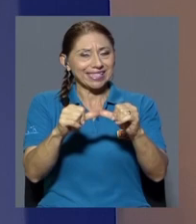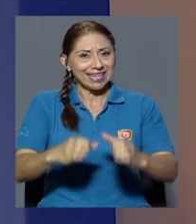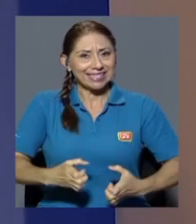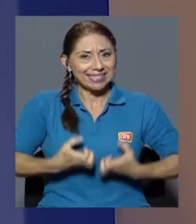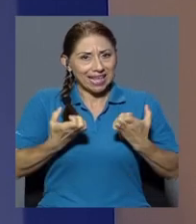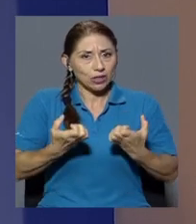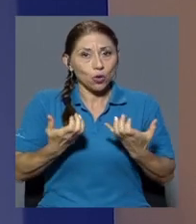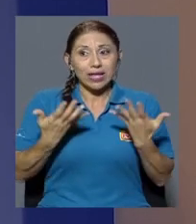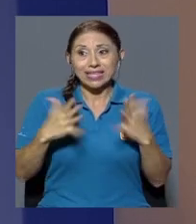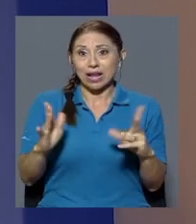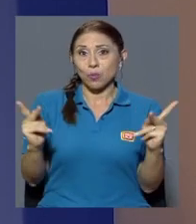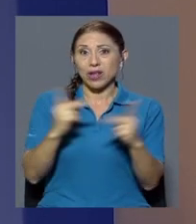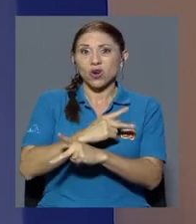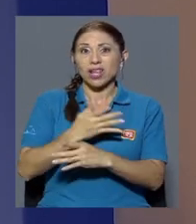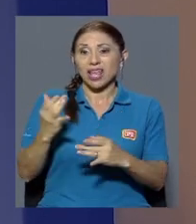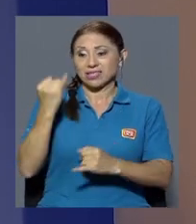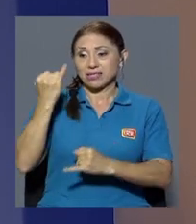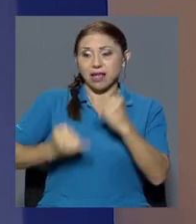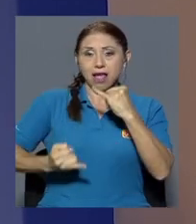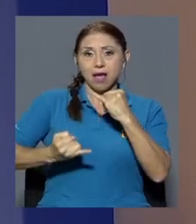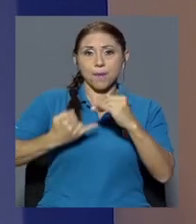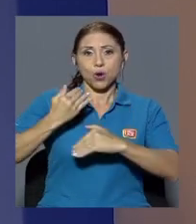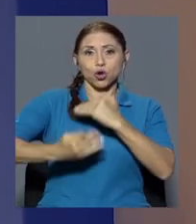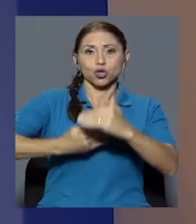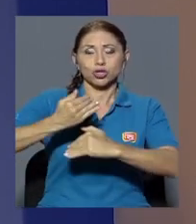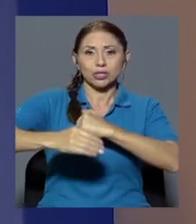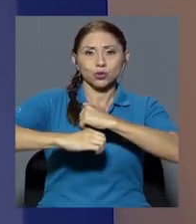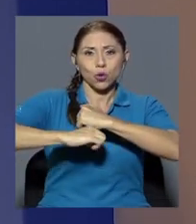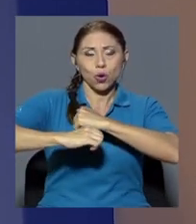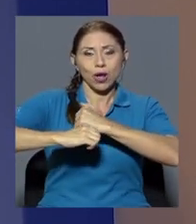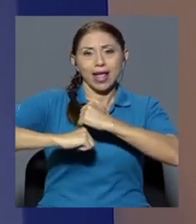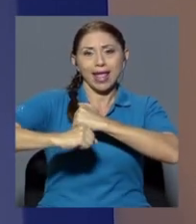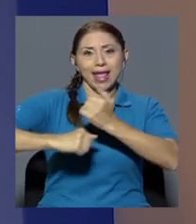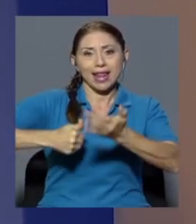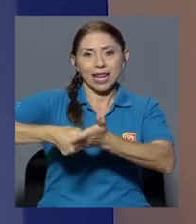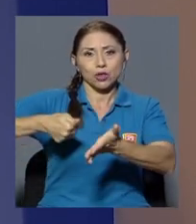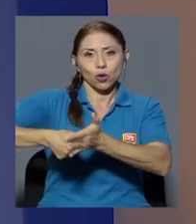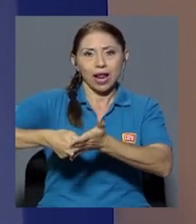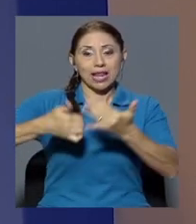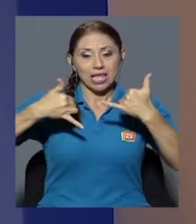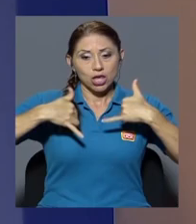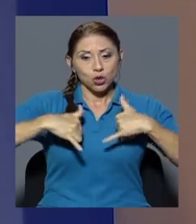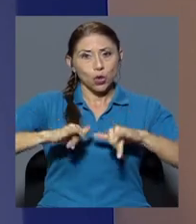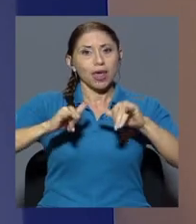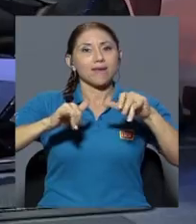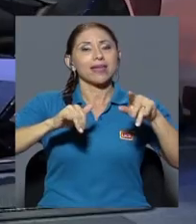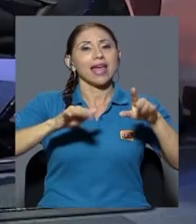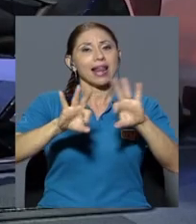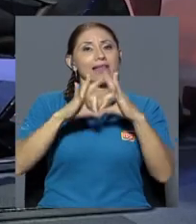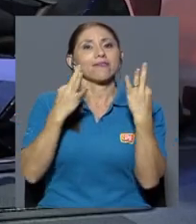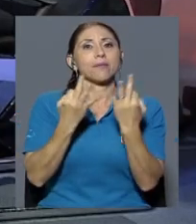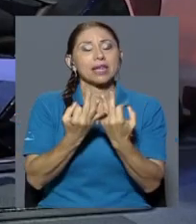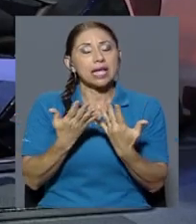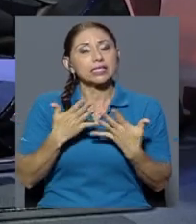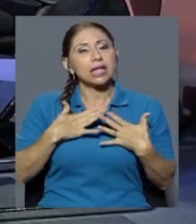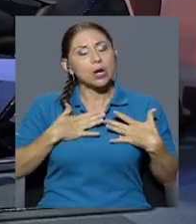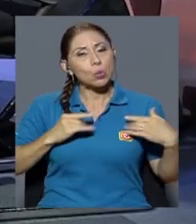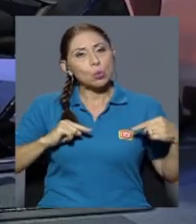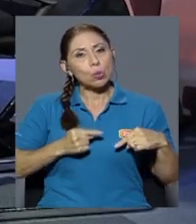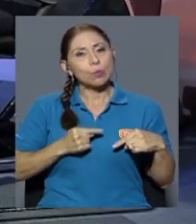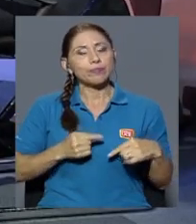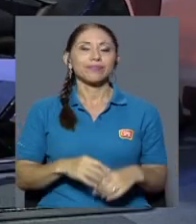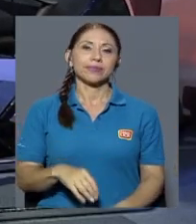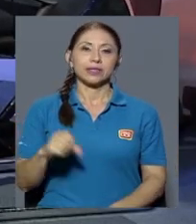que se acabó el proceso electoral y las familias siguen todavía curándose sus heridas así es y